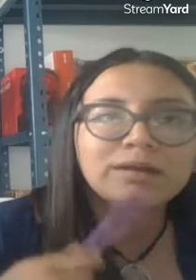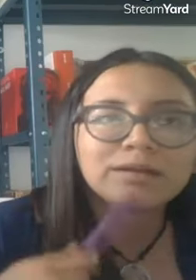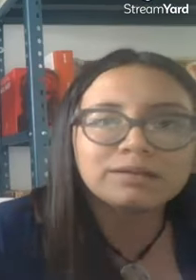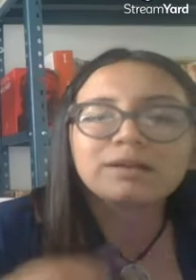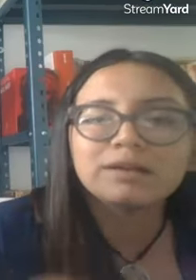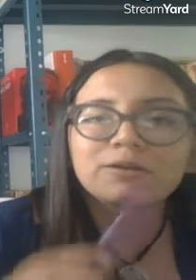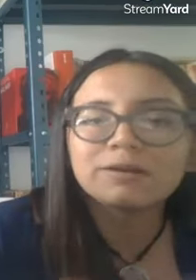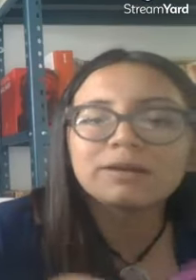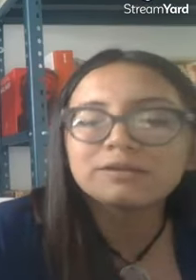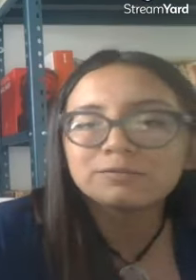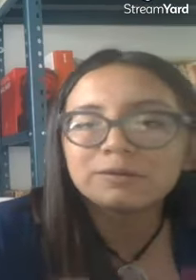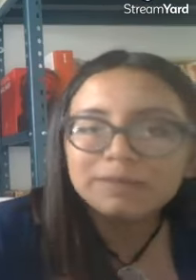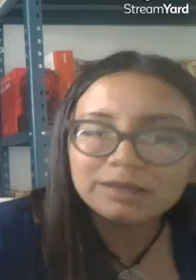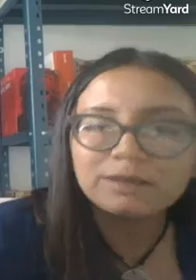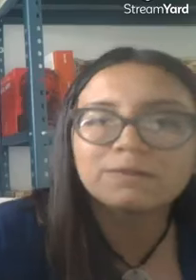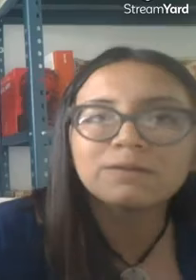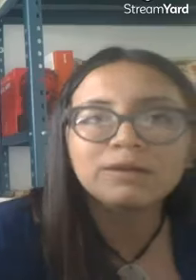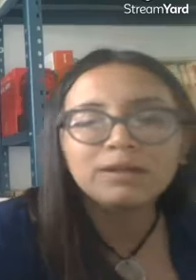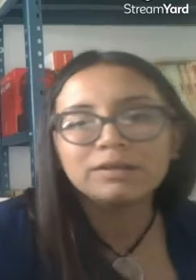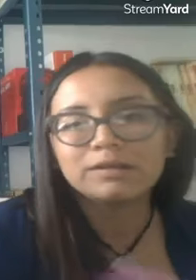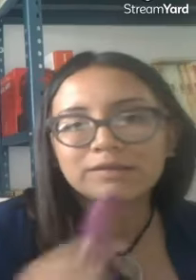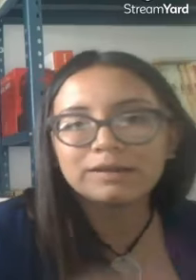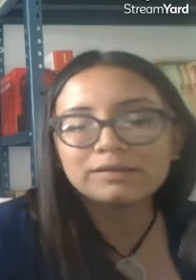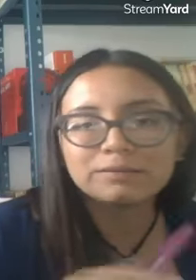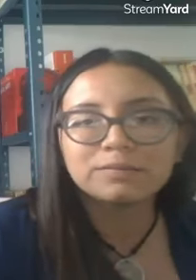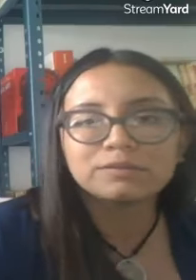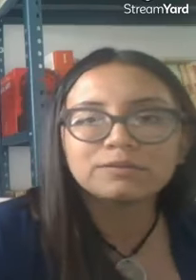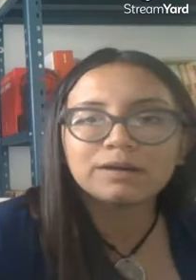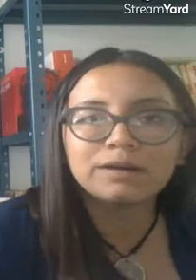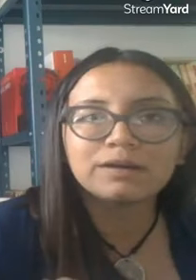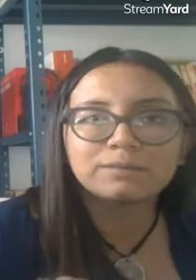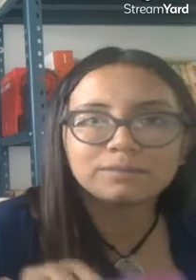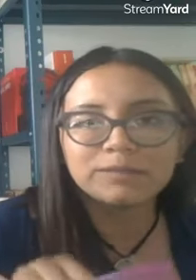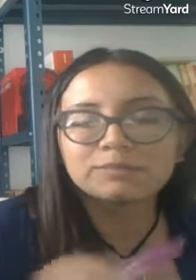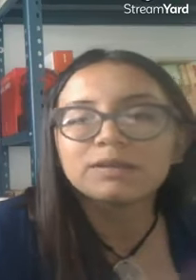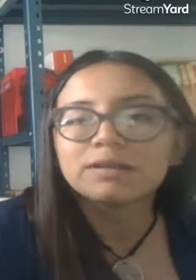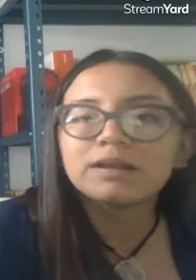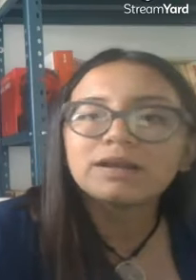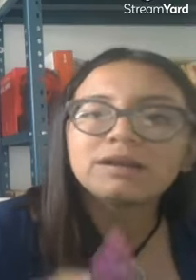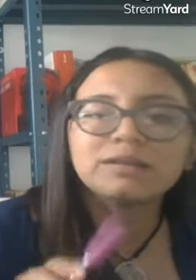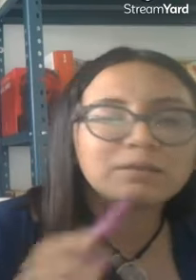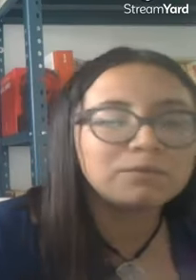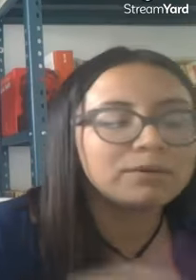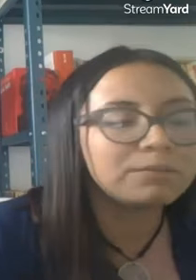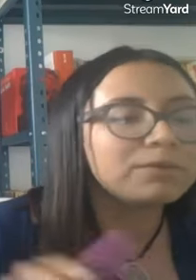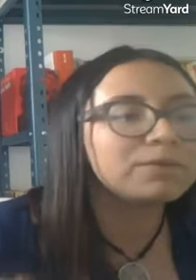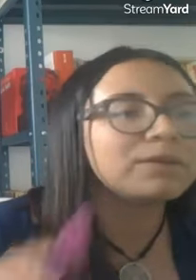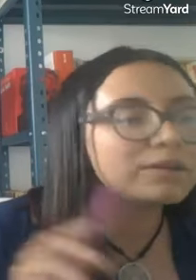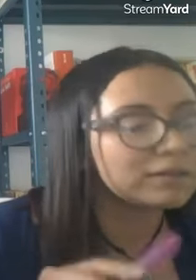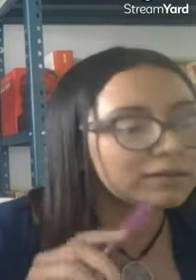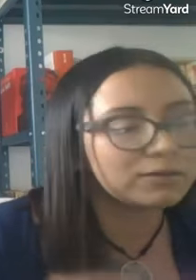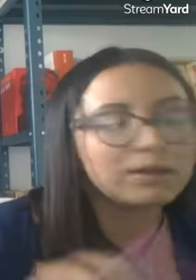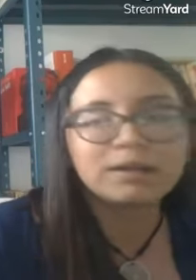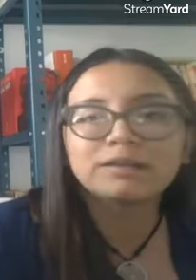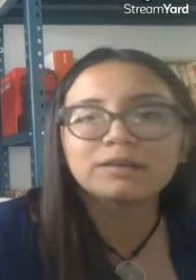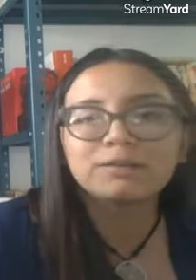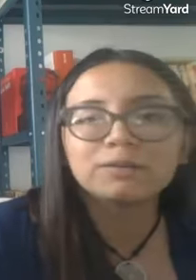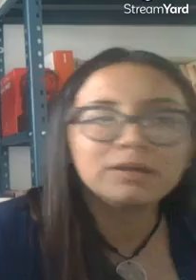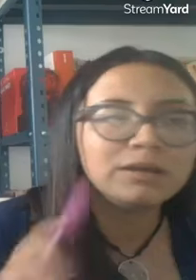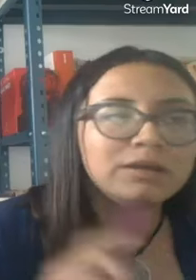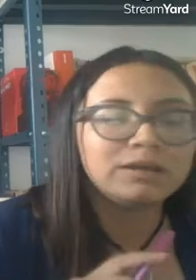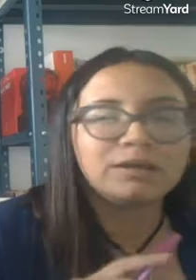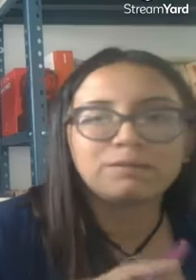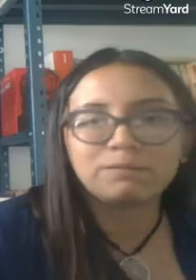a entrar el neoliberalismo a México, ¿no? Desde ahí se empezó a desmantelar de poco a poco el sector